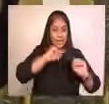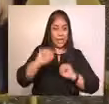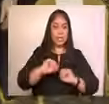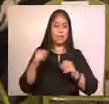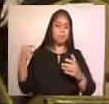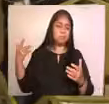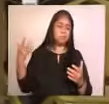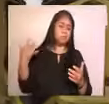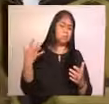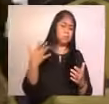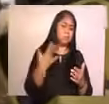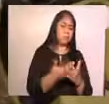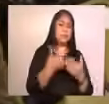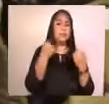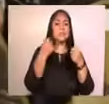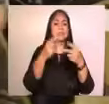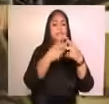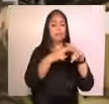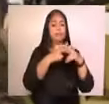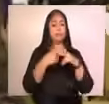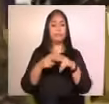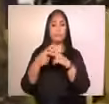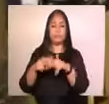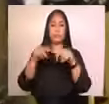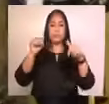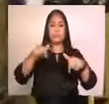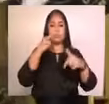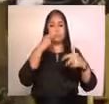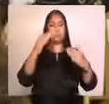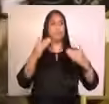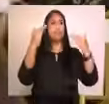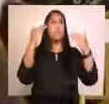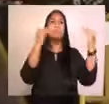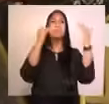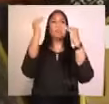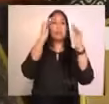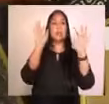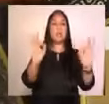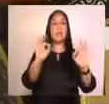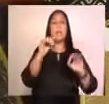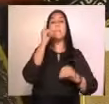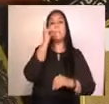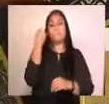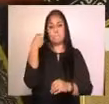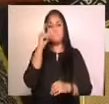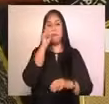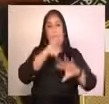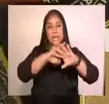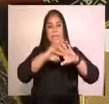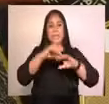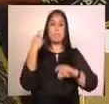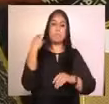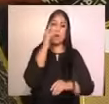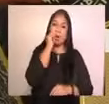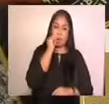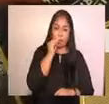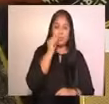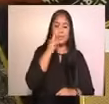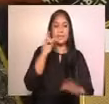el remozamiento de este centro de detención de máxima seguridad para hombres, Renovación 1.